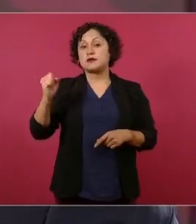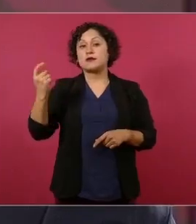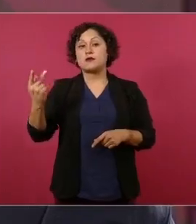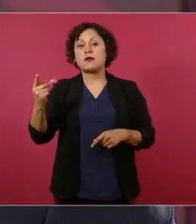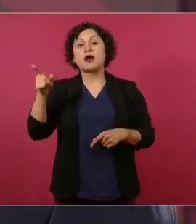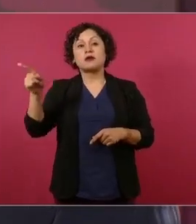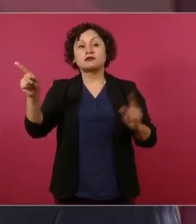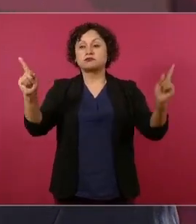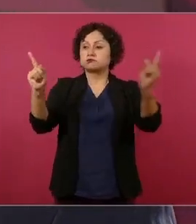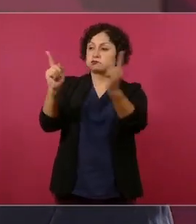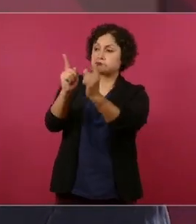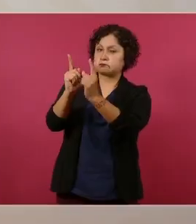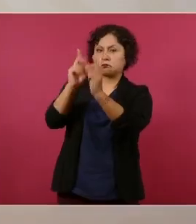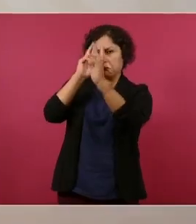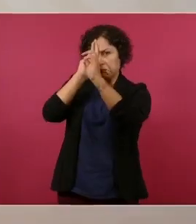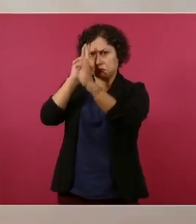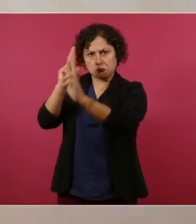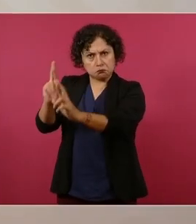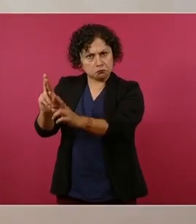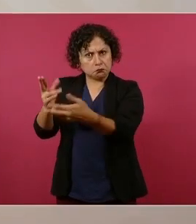muy respetuosa,